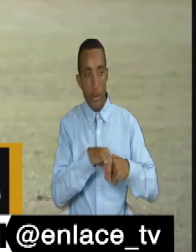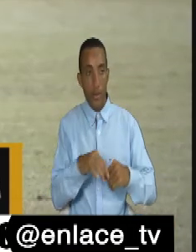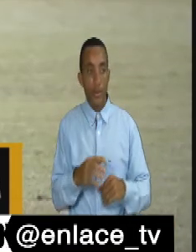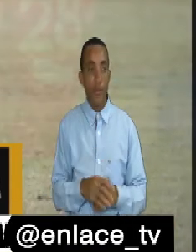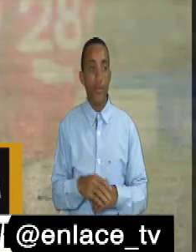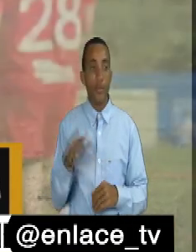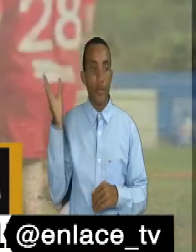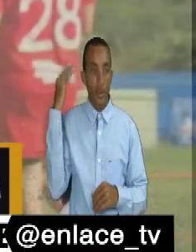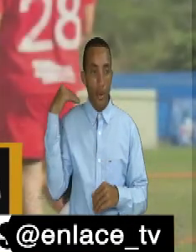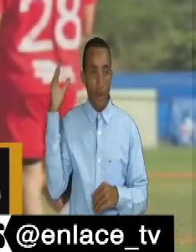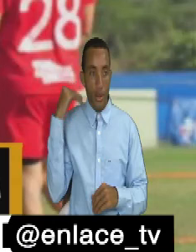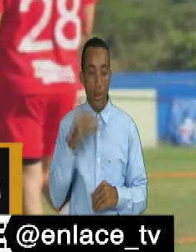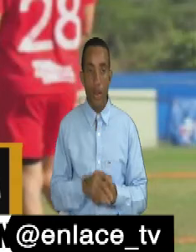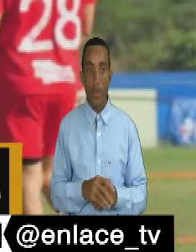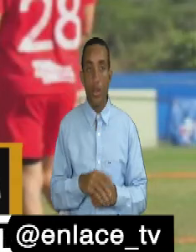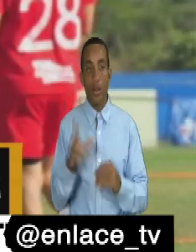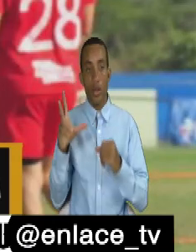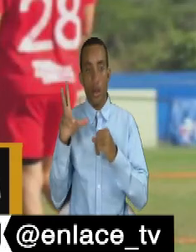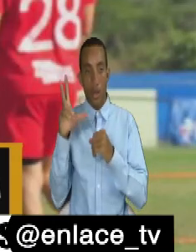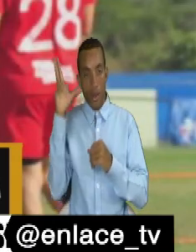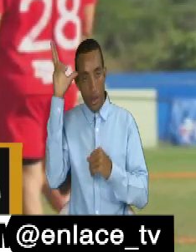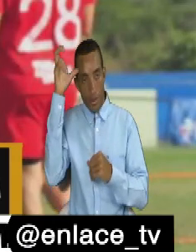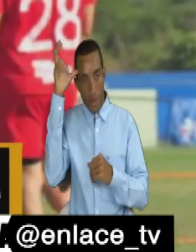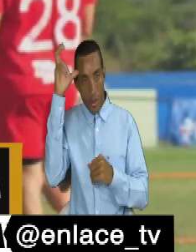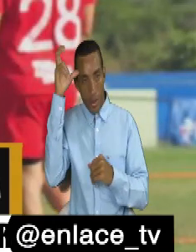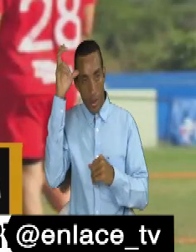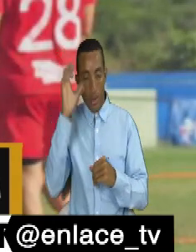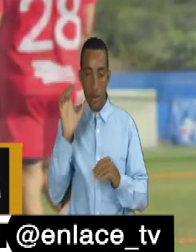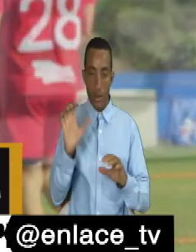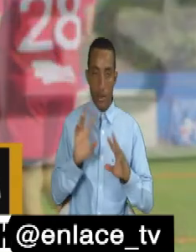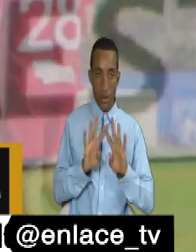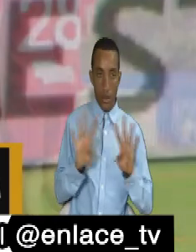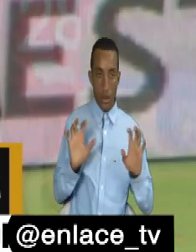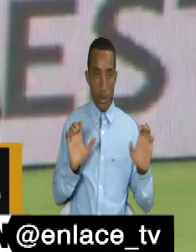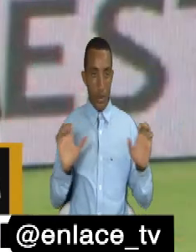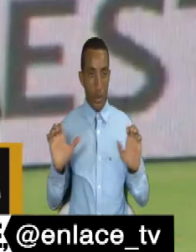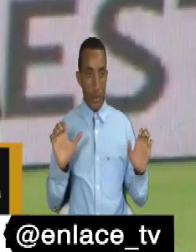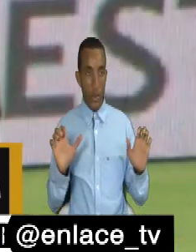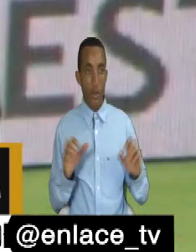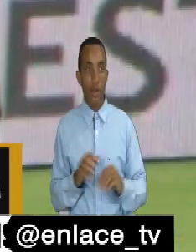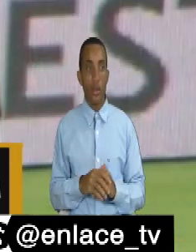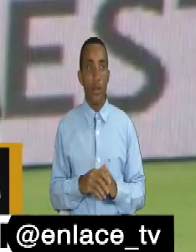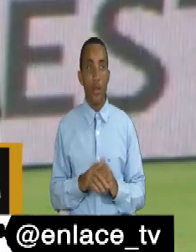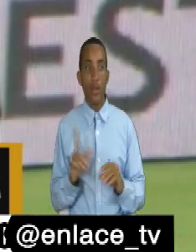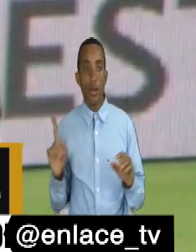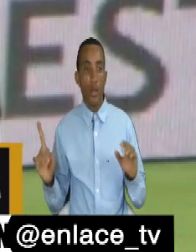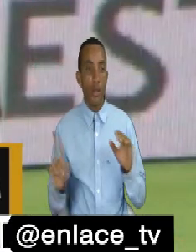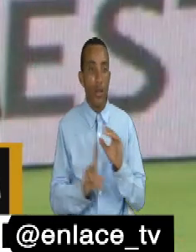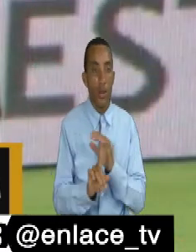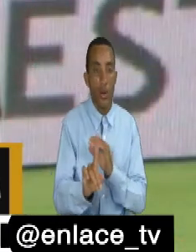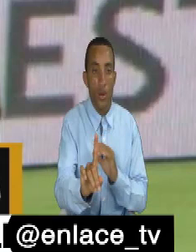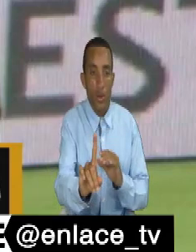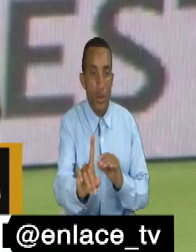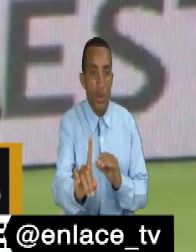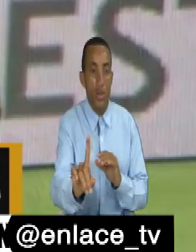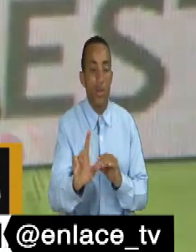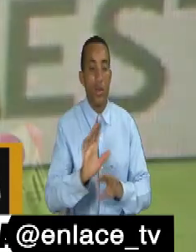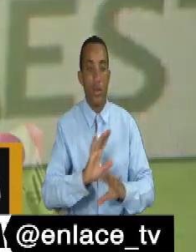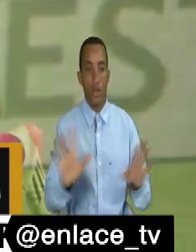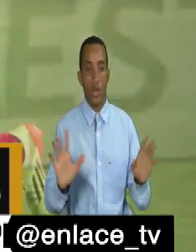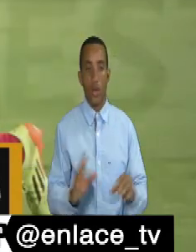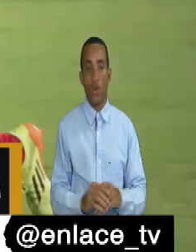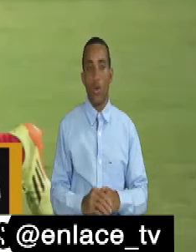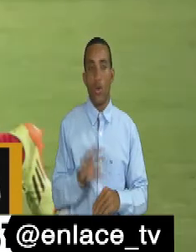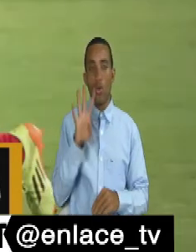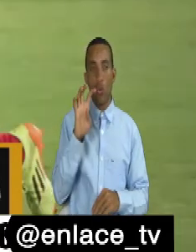de Cali y llega a reforzar la línea ofensiva del equipo aurinegro. El delantero de 25 años jugó 9 partidos